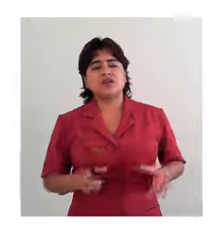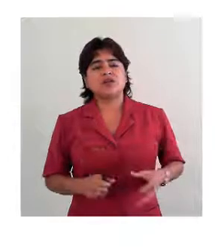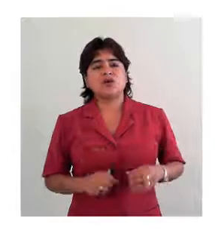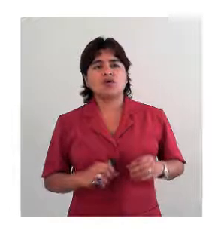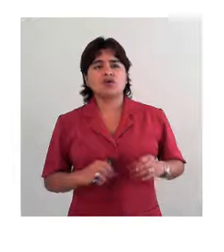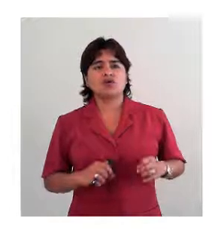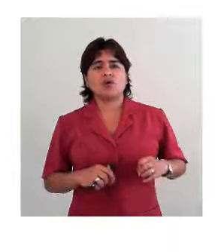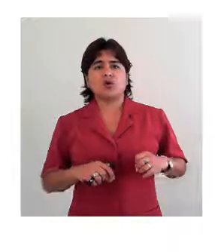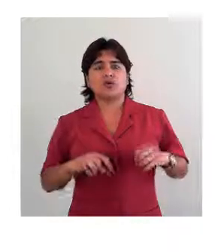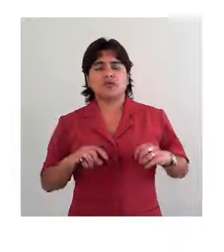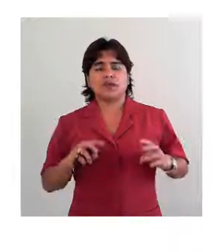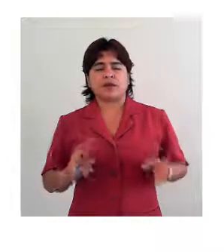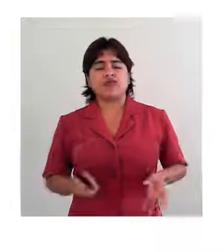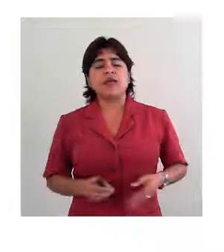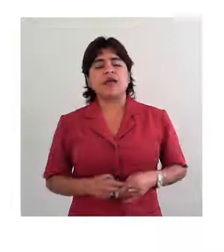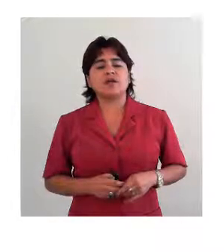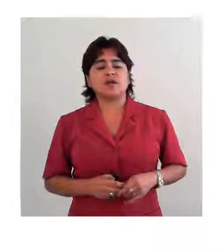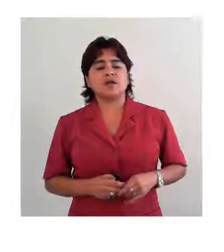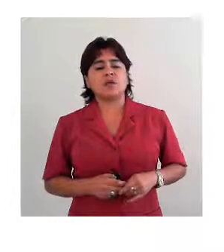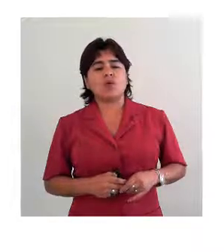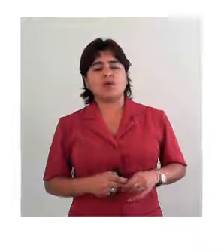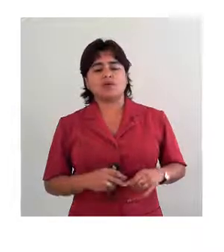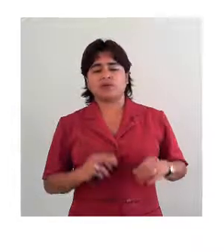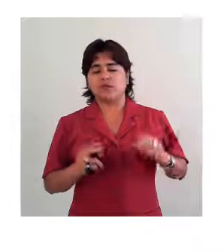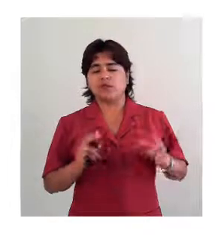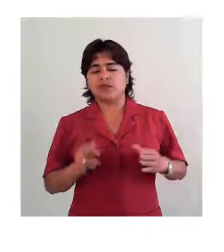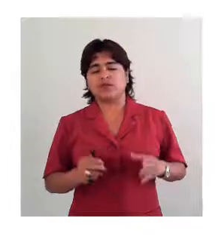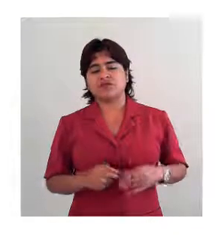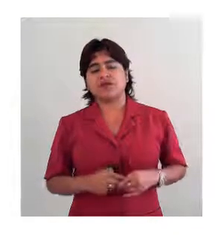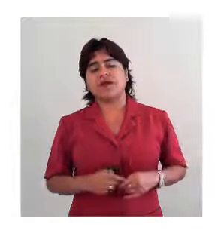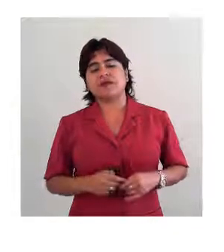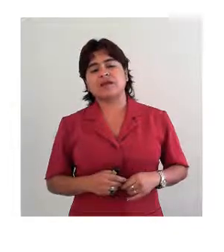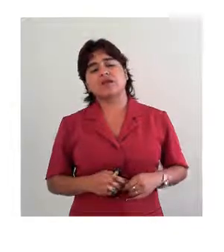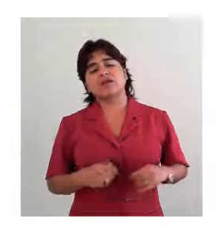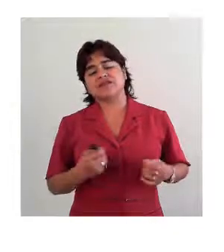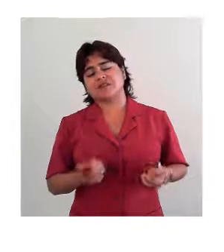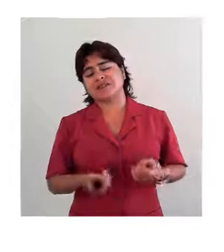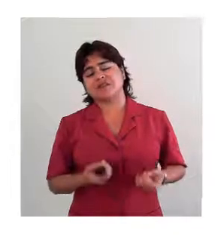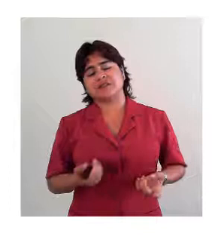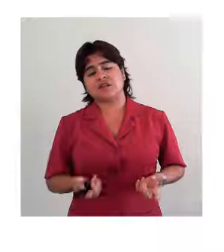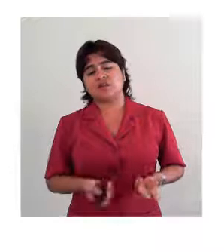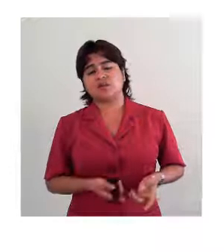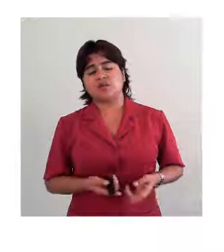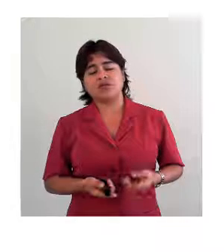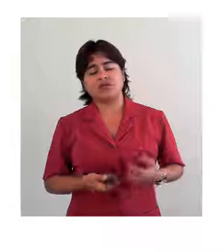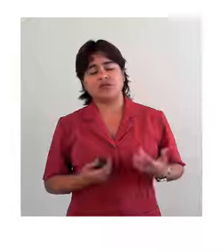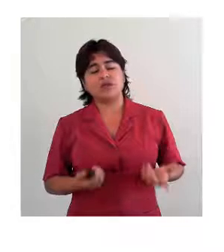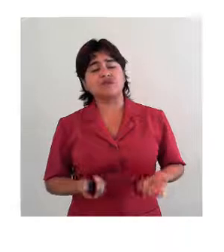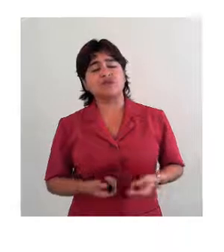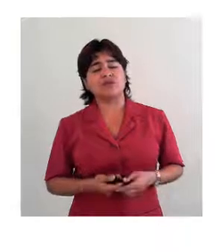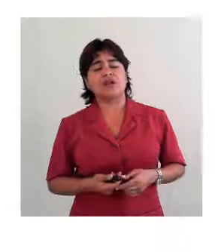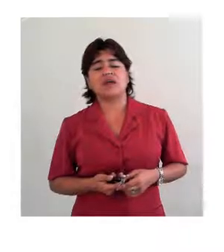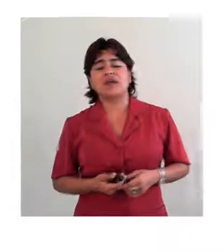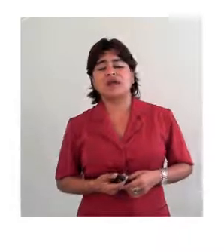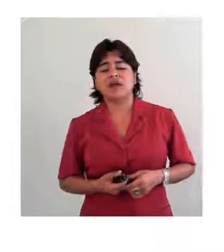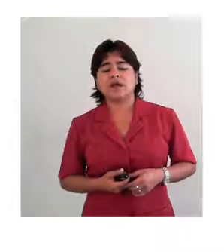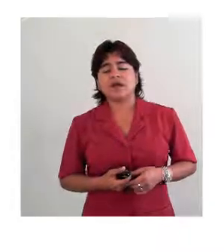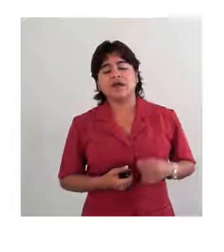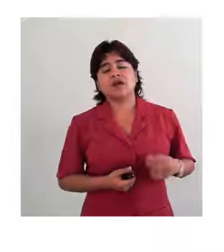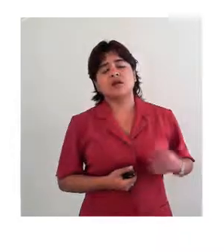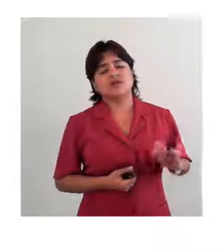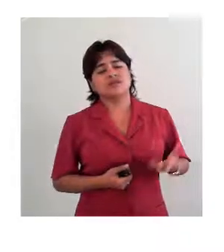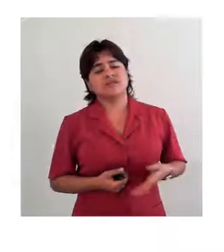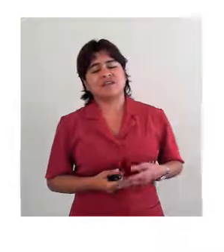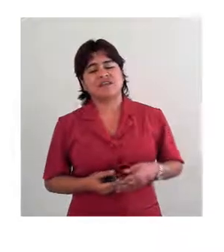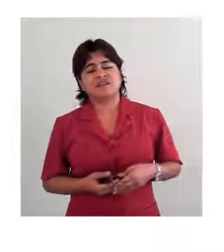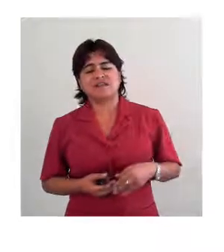mucha visión, mucho cuidado en el cual ver y observar qué es lo que se registra o no, ¿no? Es una misión de la aduana y